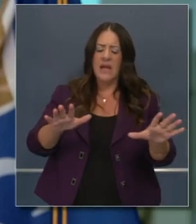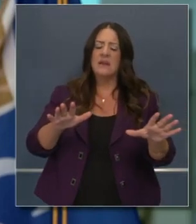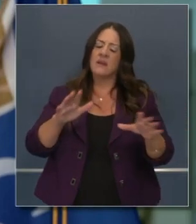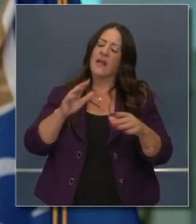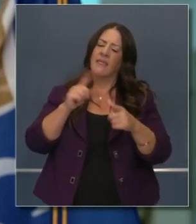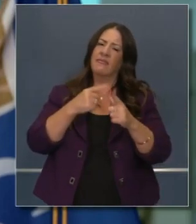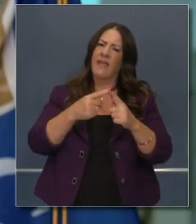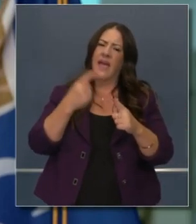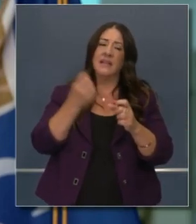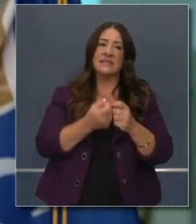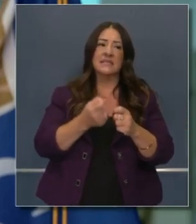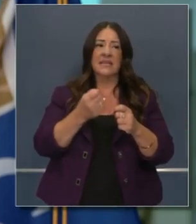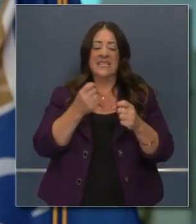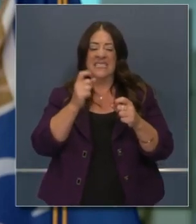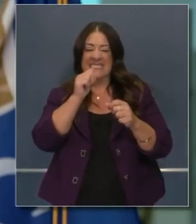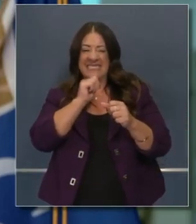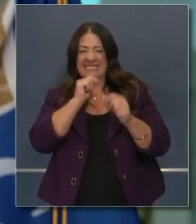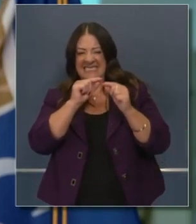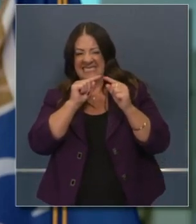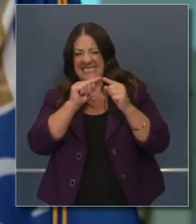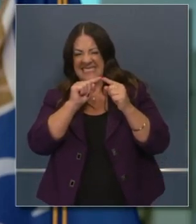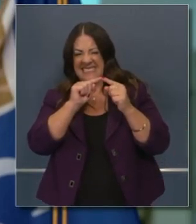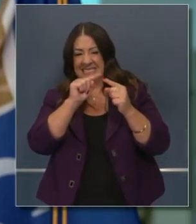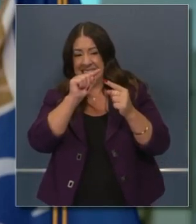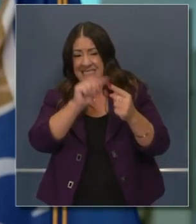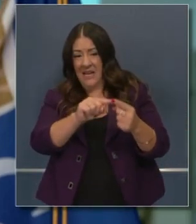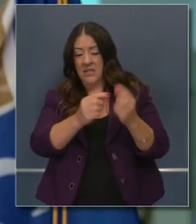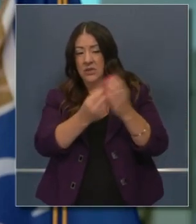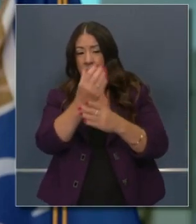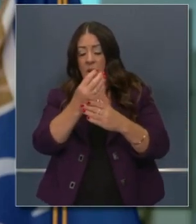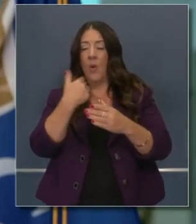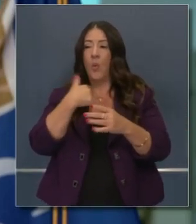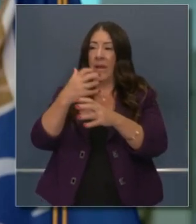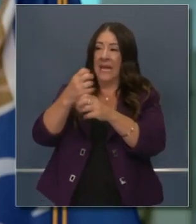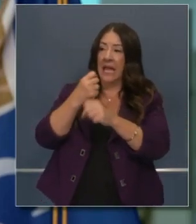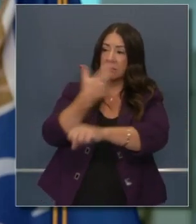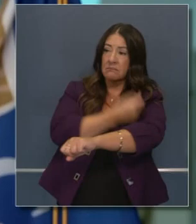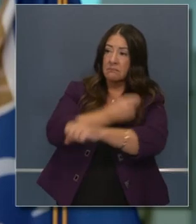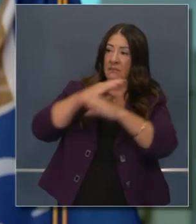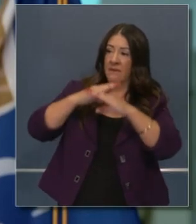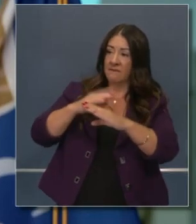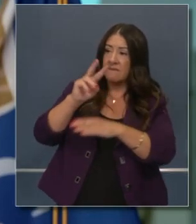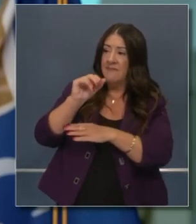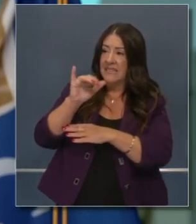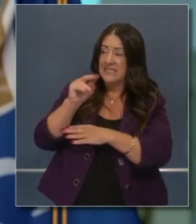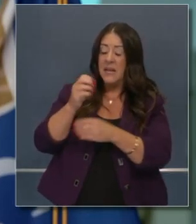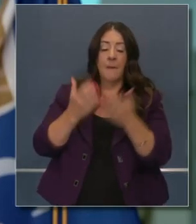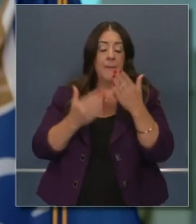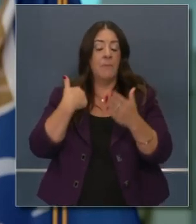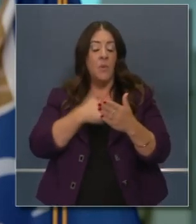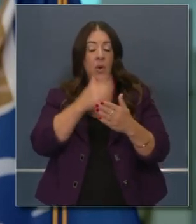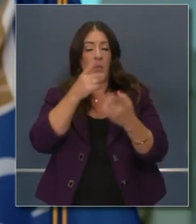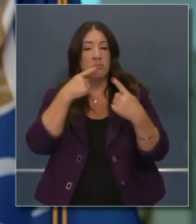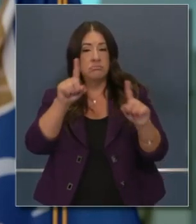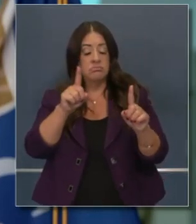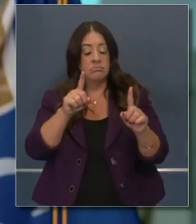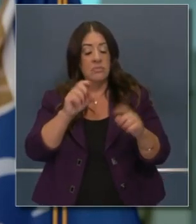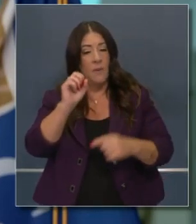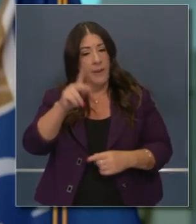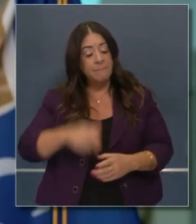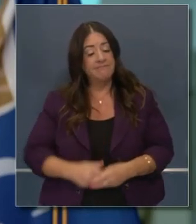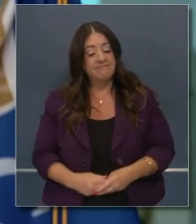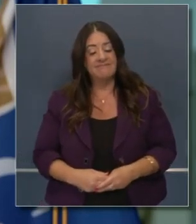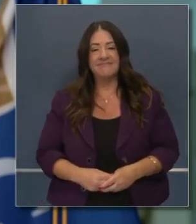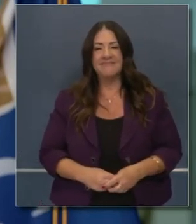para mitigar la propagación en las próximas semanas y meses, entonces podríamos evitar ese ejemplo que acaba de